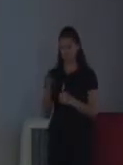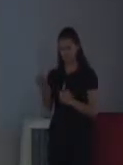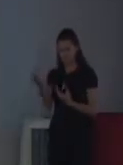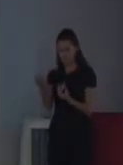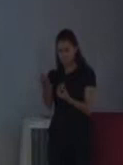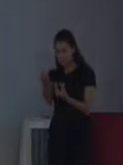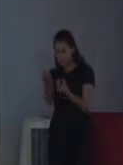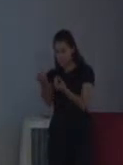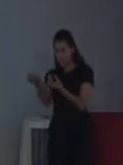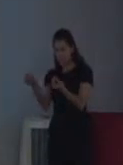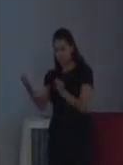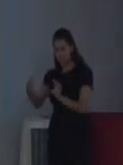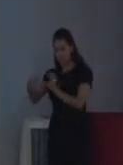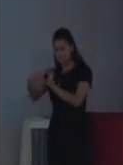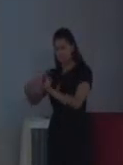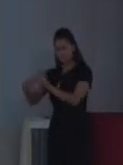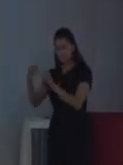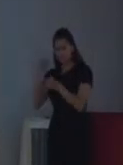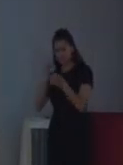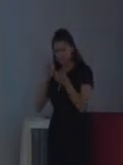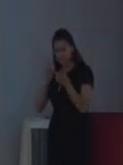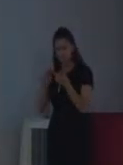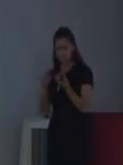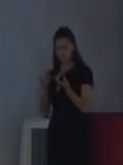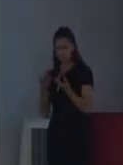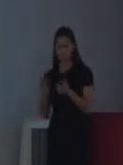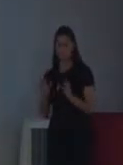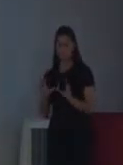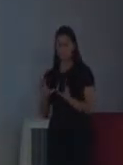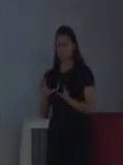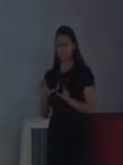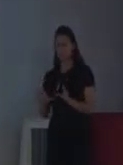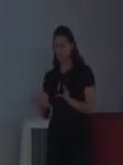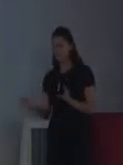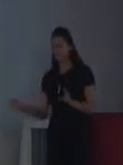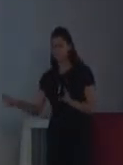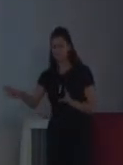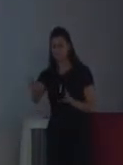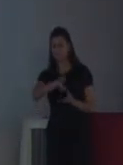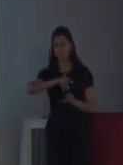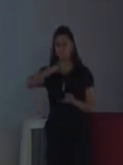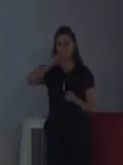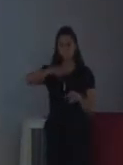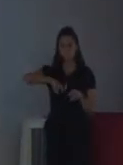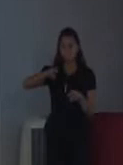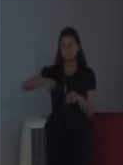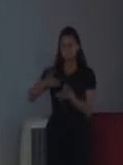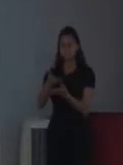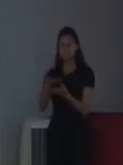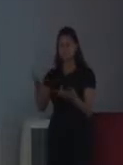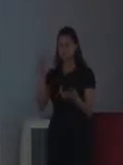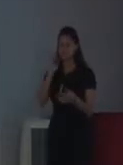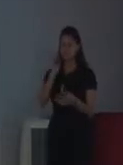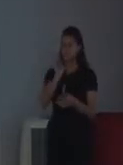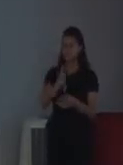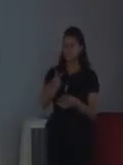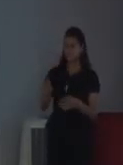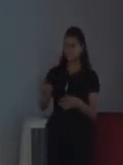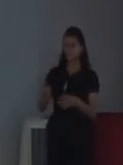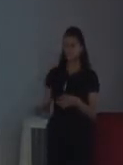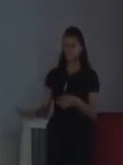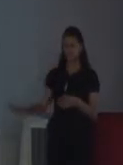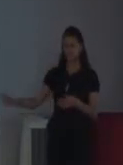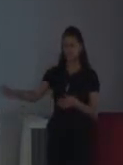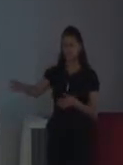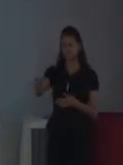es precisamente enlazar todas las y cada una de las necesidades que se van mirando